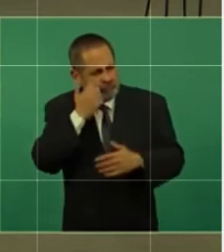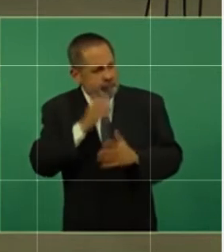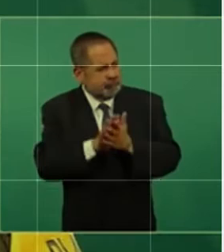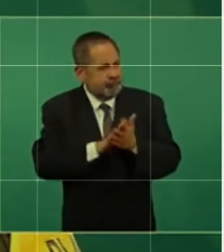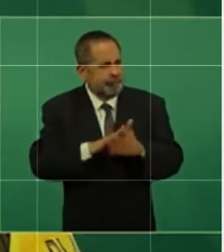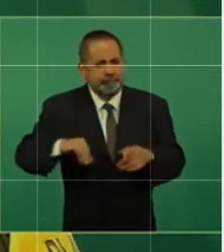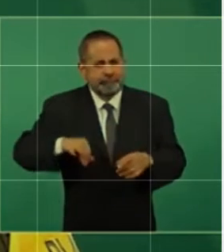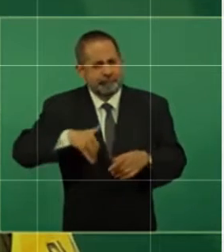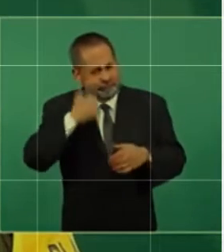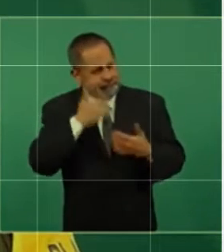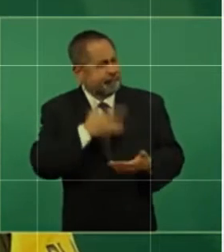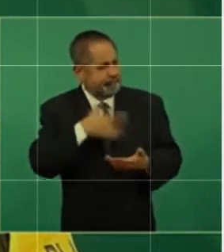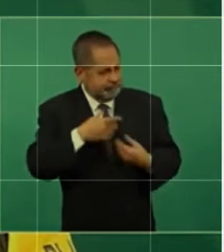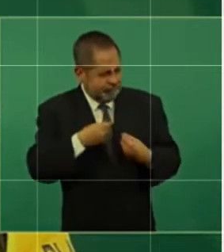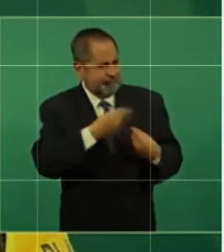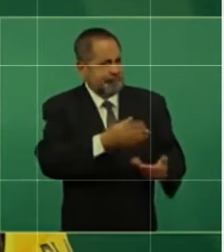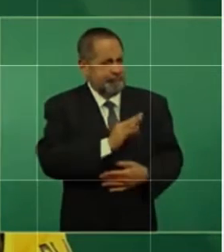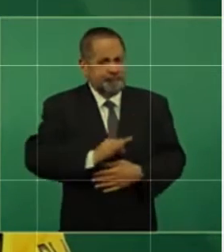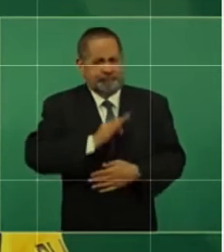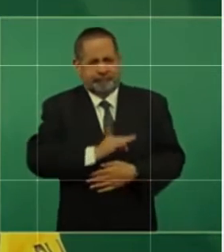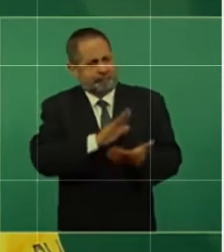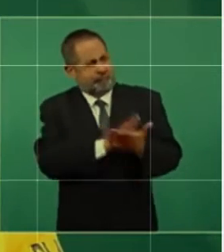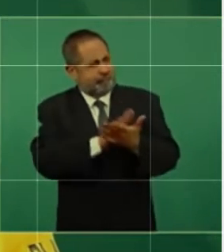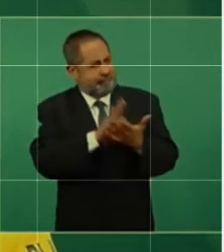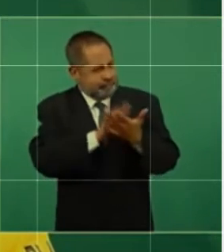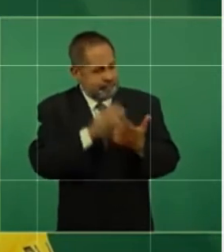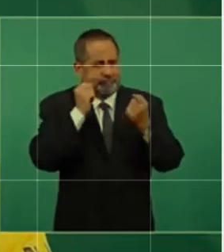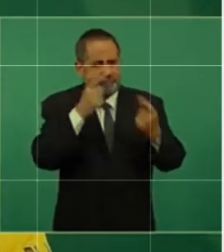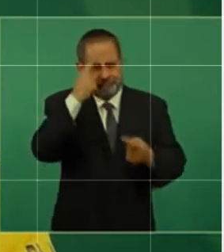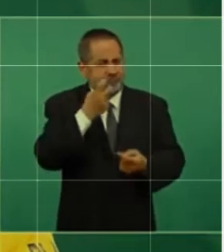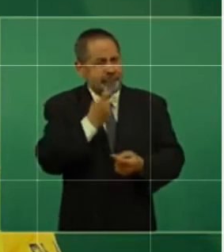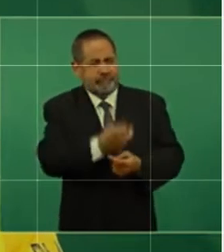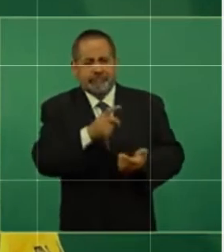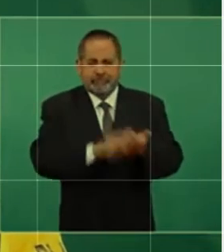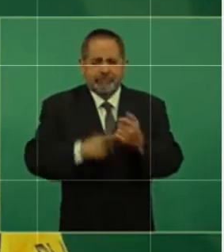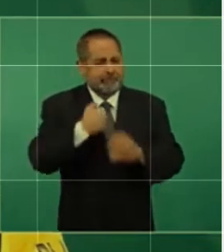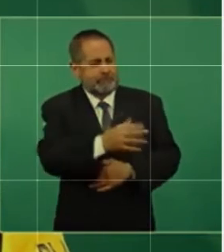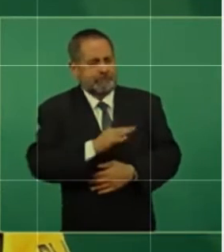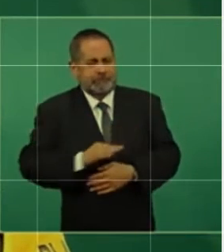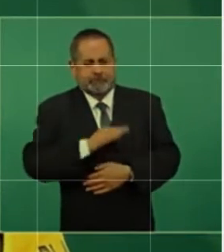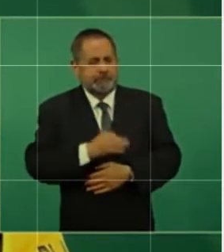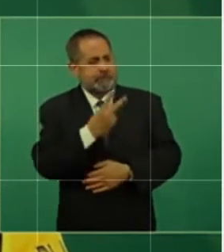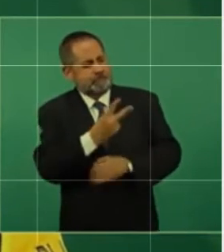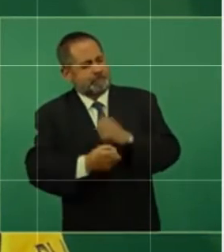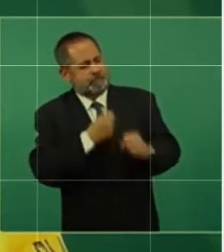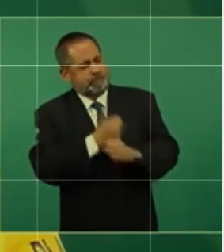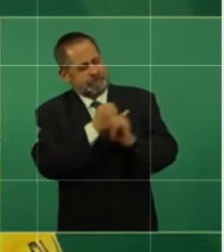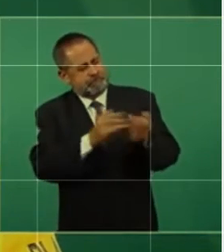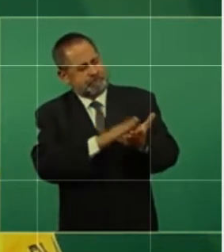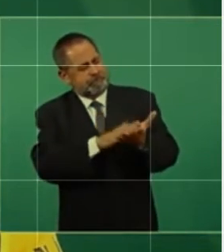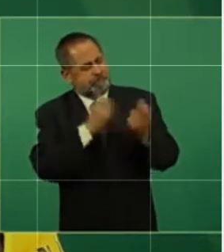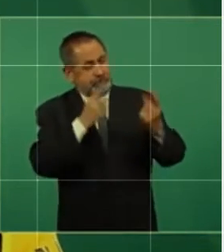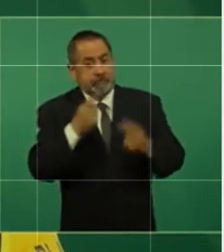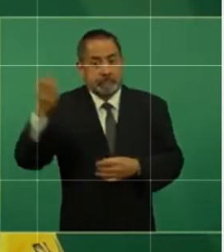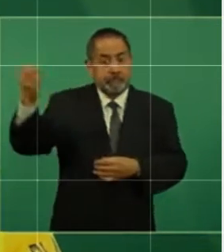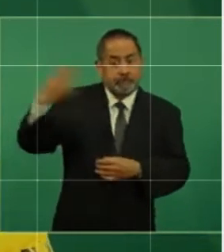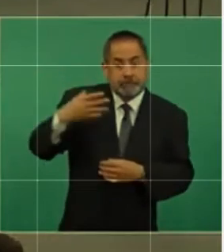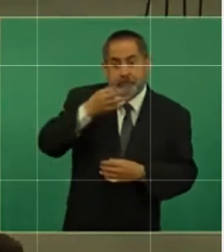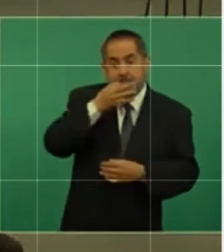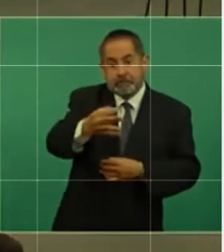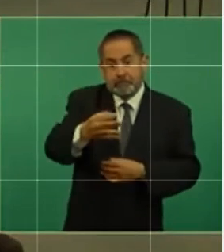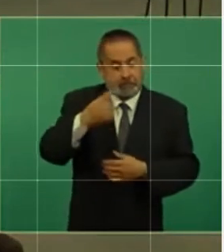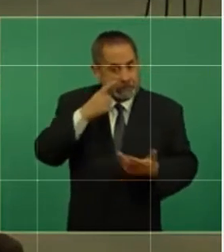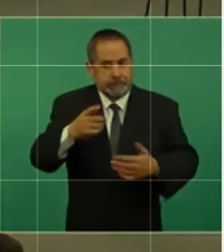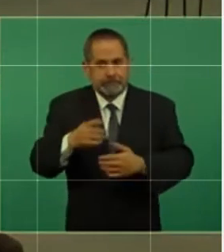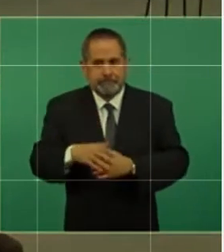motivados en también participar en esta felicitación de los 200 años de nuestra independencia.